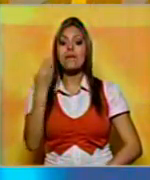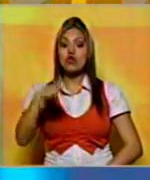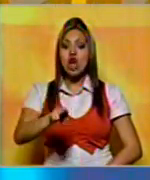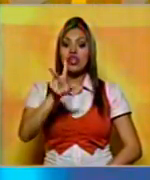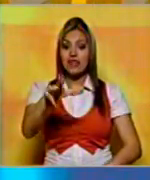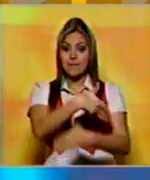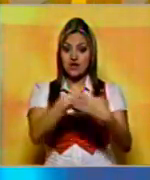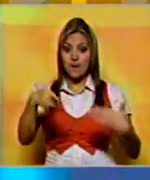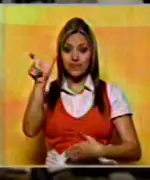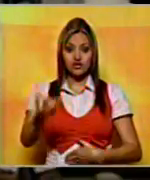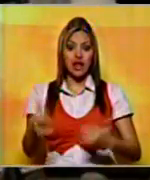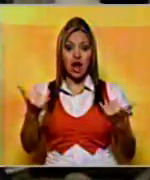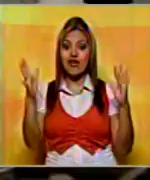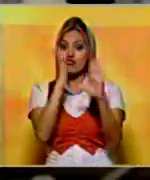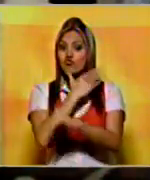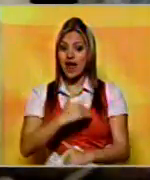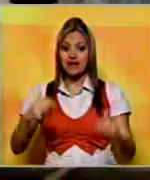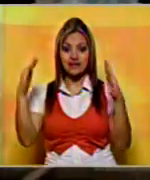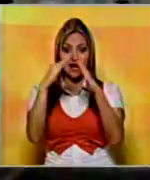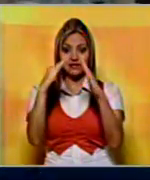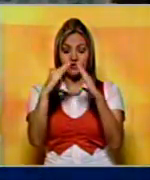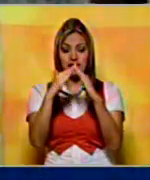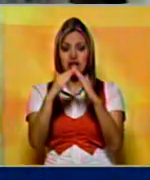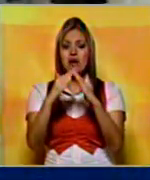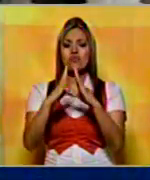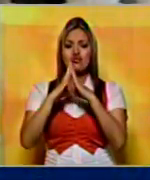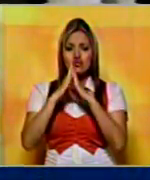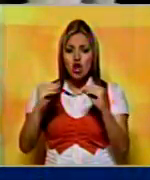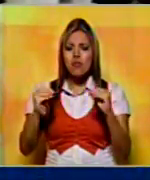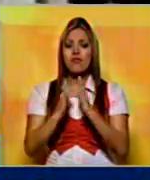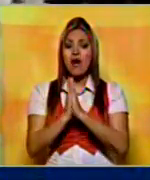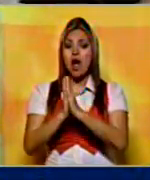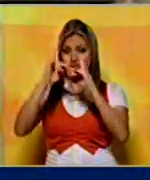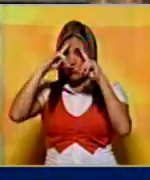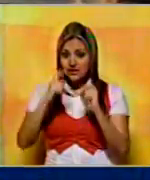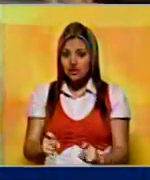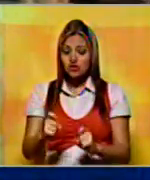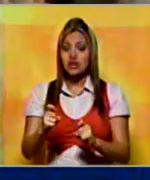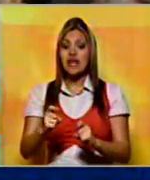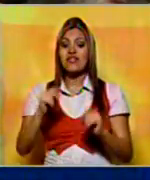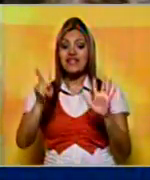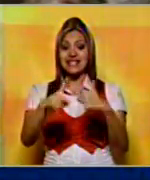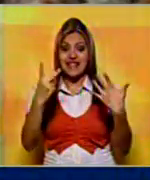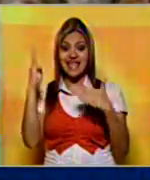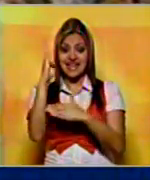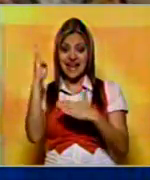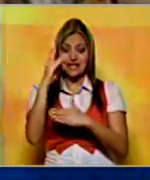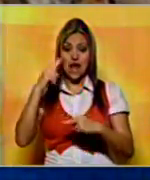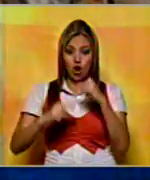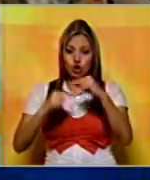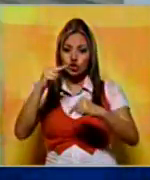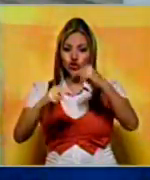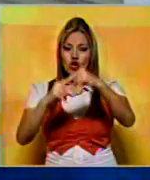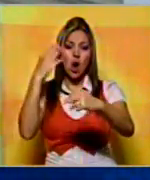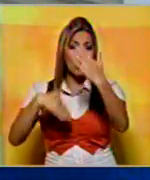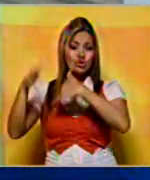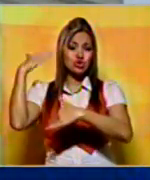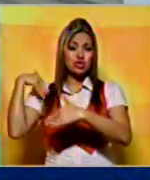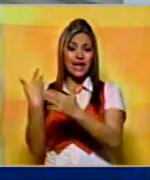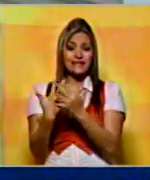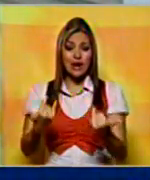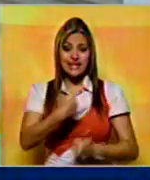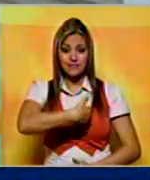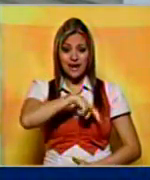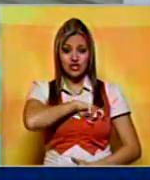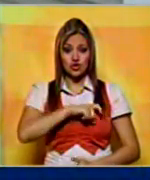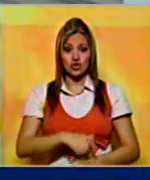millones de damnificados. Las autoridades solicitaron expertos para la restauración de 17 iglesias construidas durante la época colonial española.